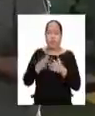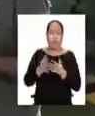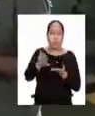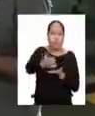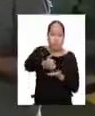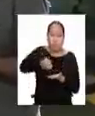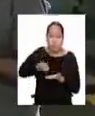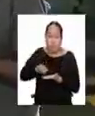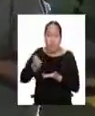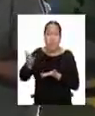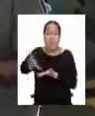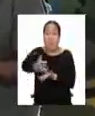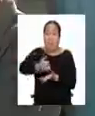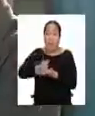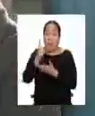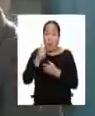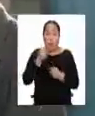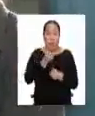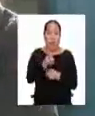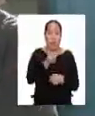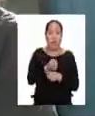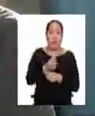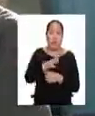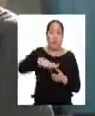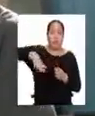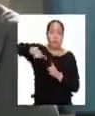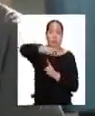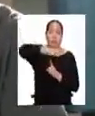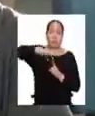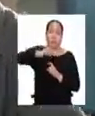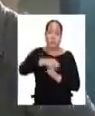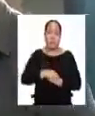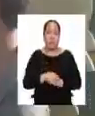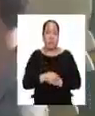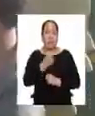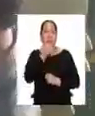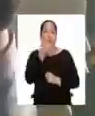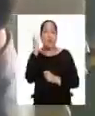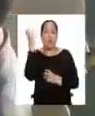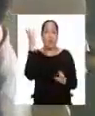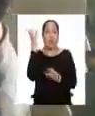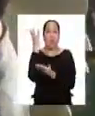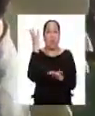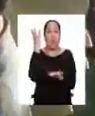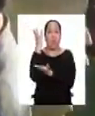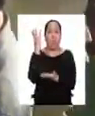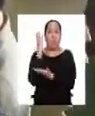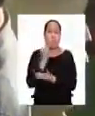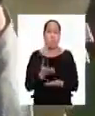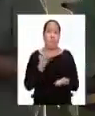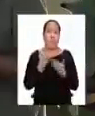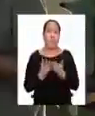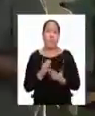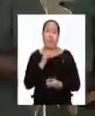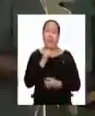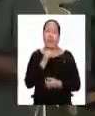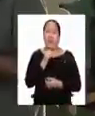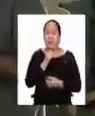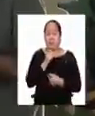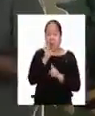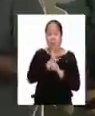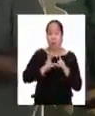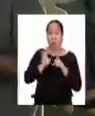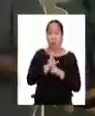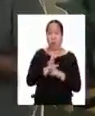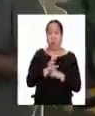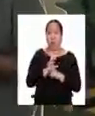sin perjudicar el ecosistema, ¿no? ¿Qué es lo que está causando esta deforestación? Quizás el principal agente es la agricultura. Otro es